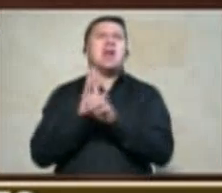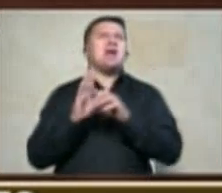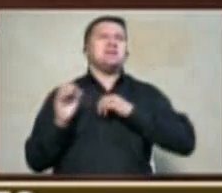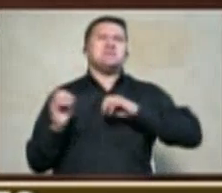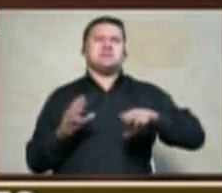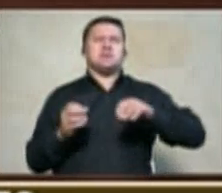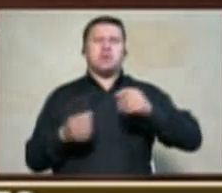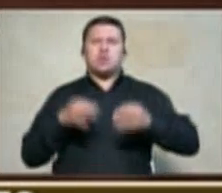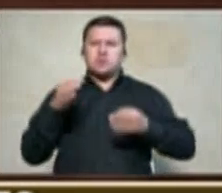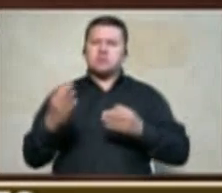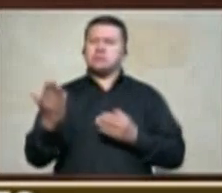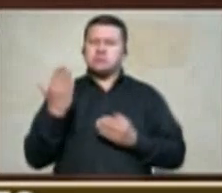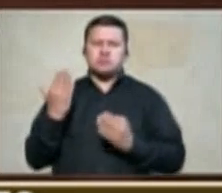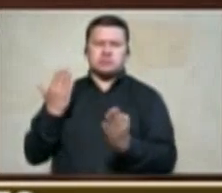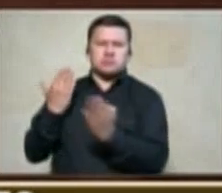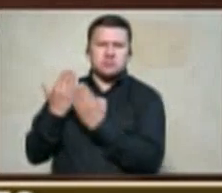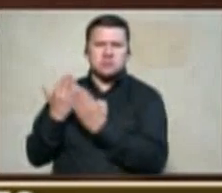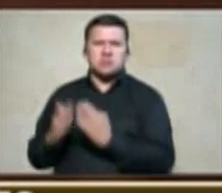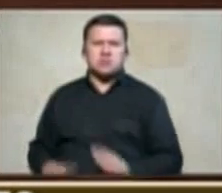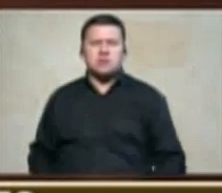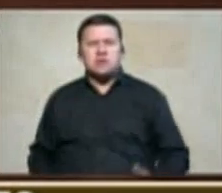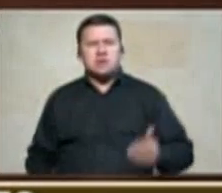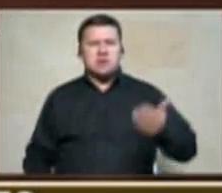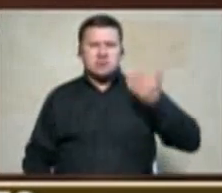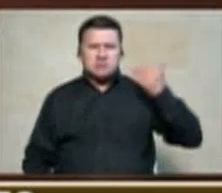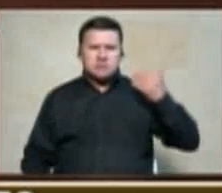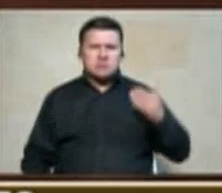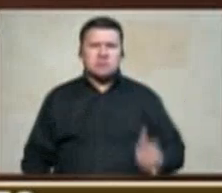justicia paz o a otro modelo de justicia transicional anterior.